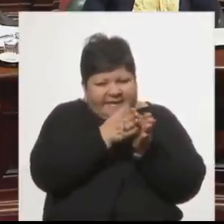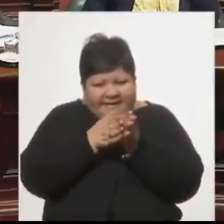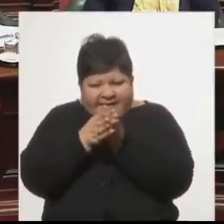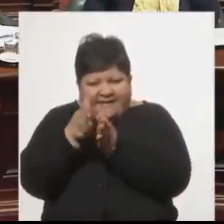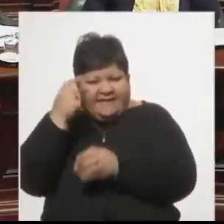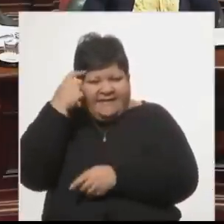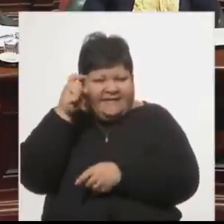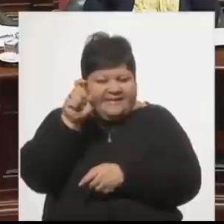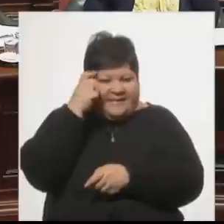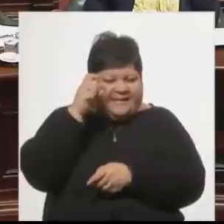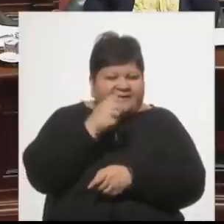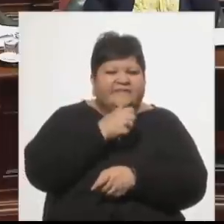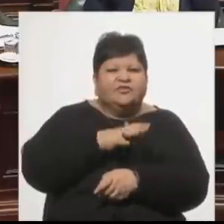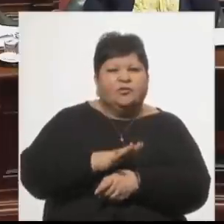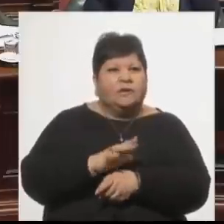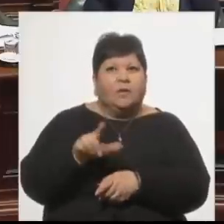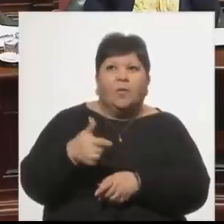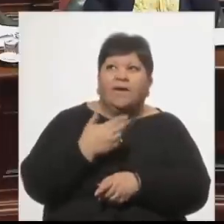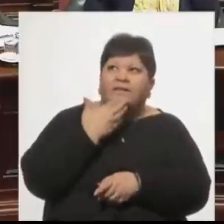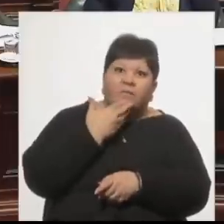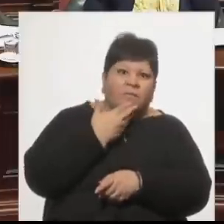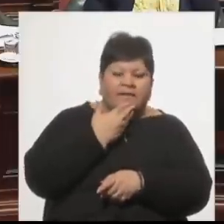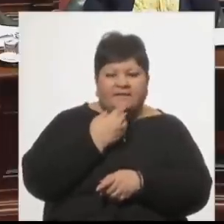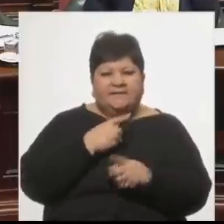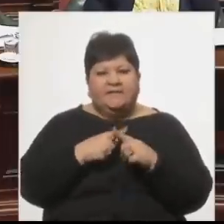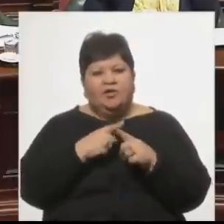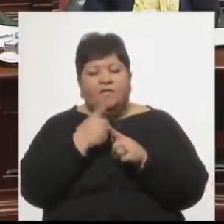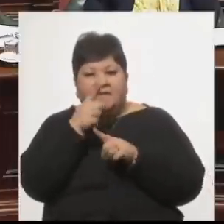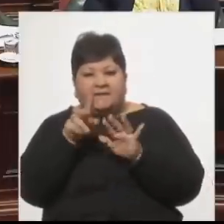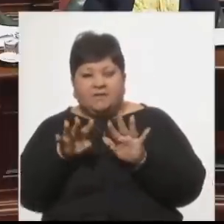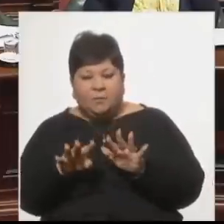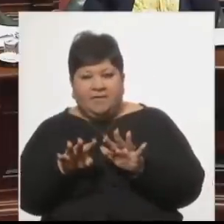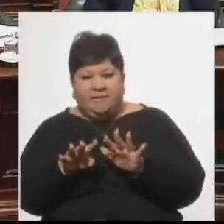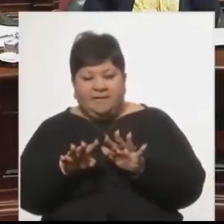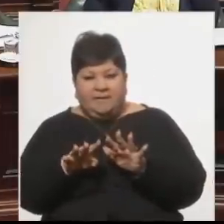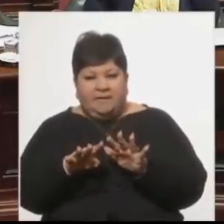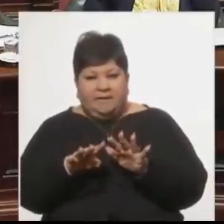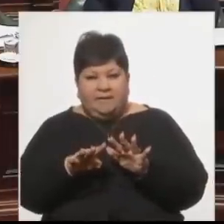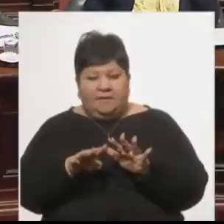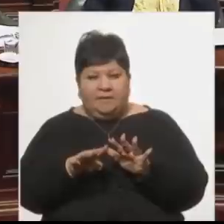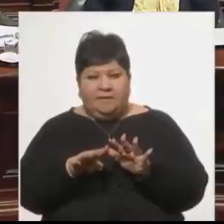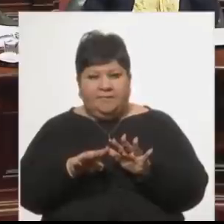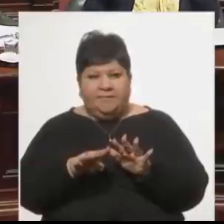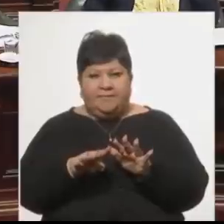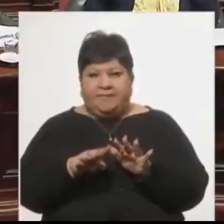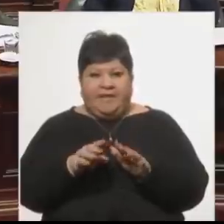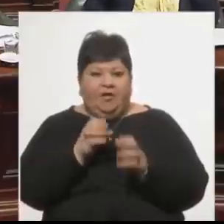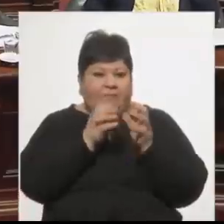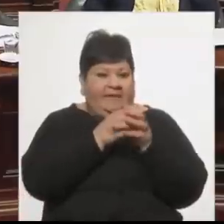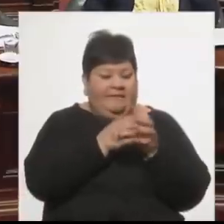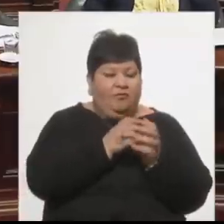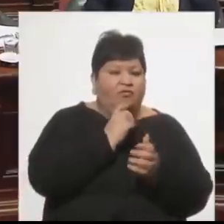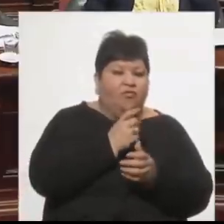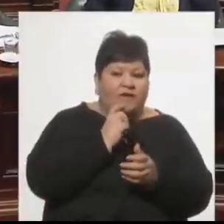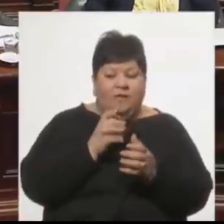No hay duda que en el siglo XIX, los dos siglos en que tuvimos, el Partido Colorado y el Partido Nacional